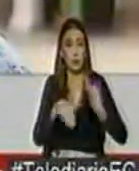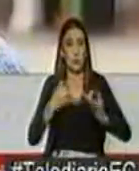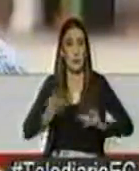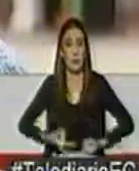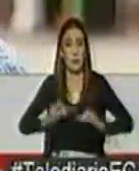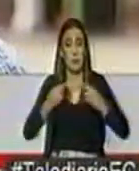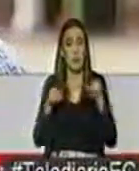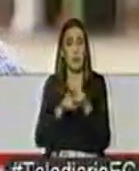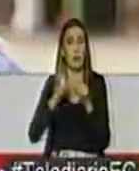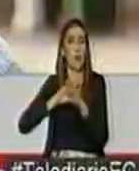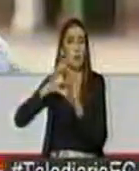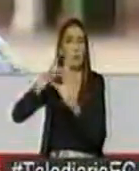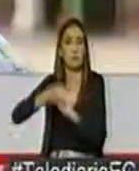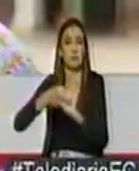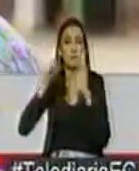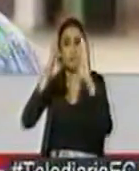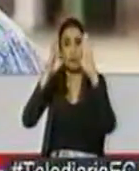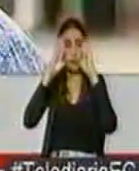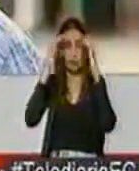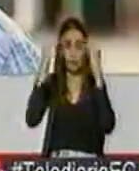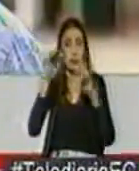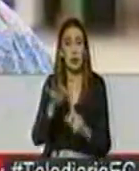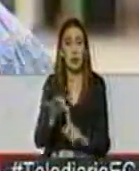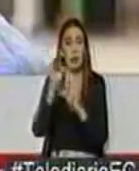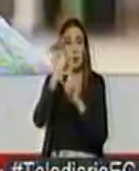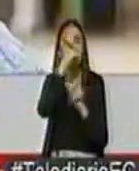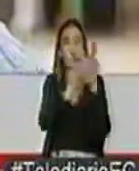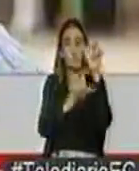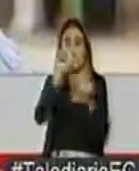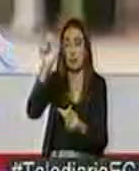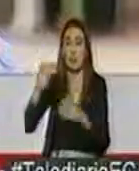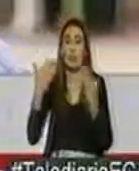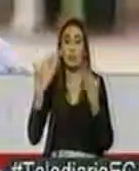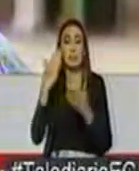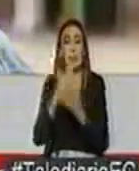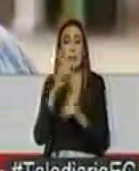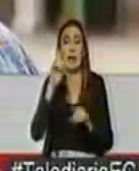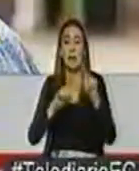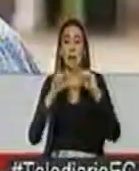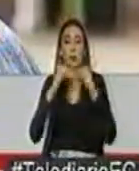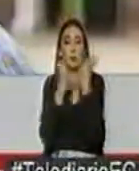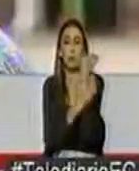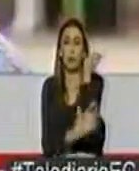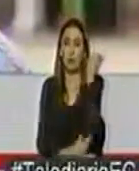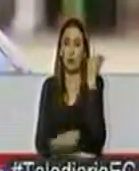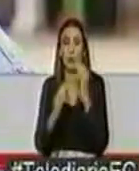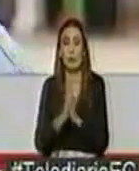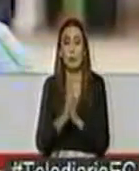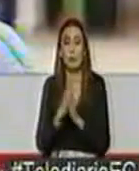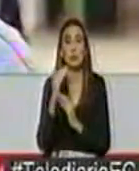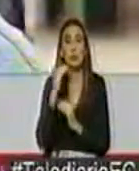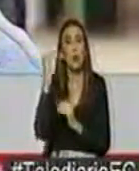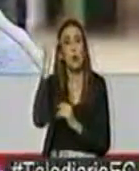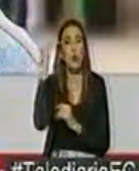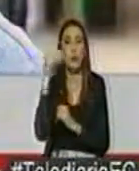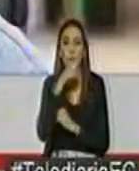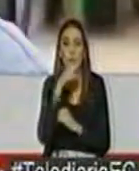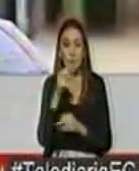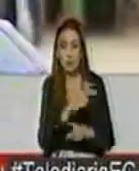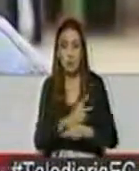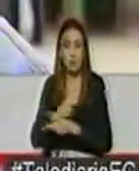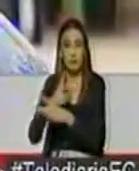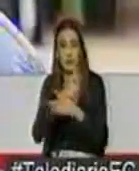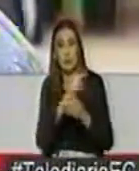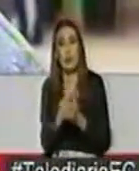va a atender o va a estar especializado en aquellas personas en situación de vulnerabilidad, por ejemplo a través de Mis Mejores Años, a través del otorgamiento